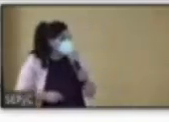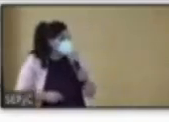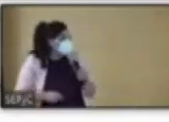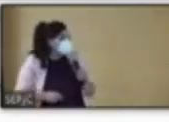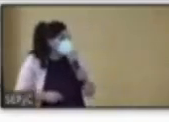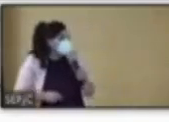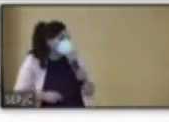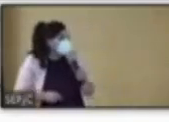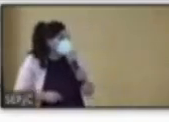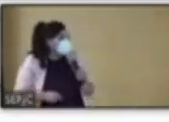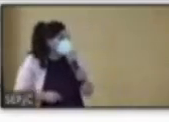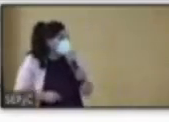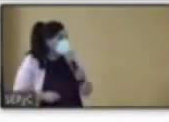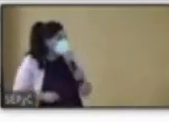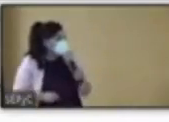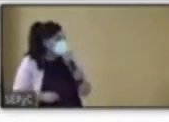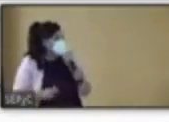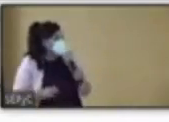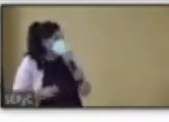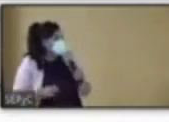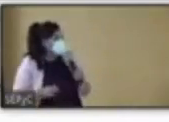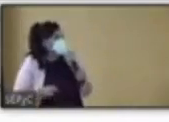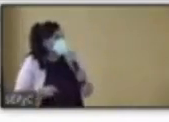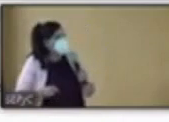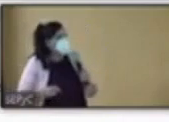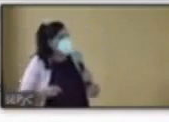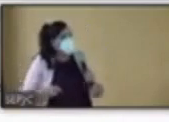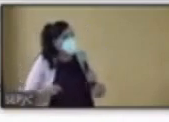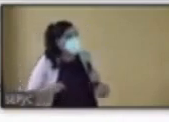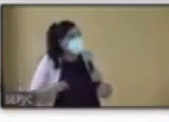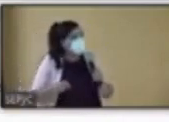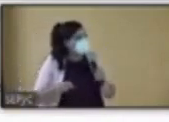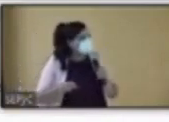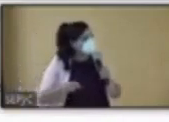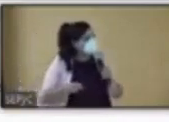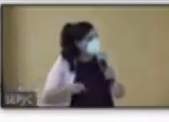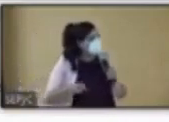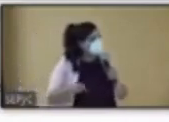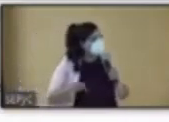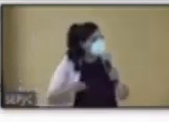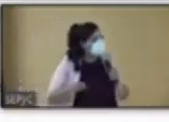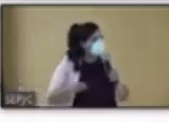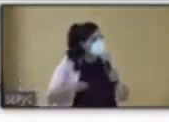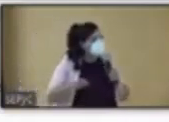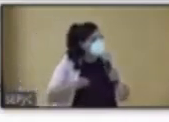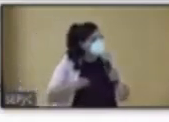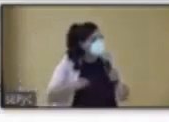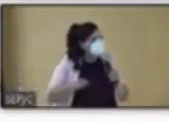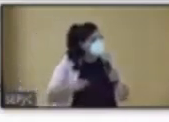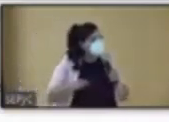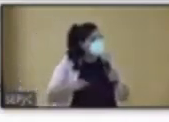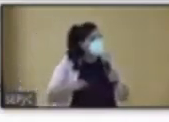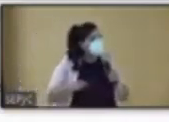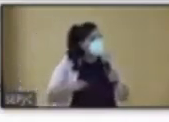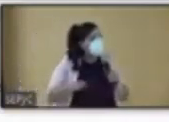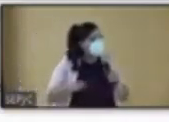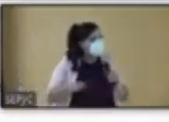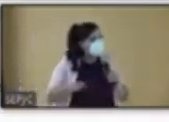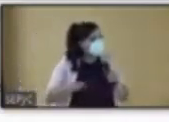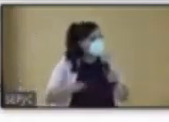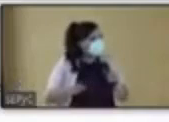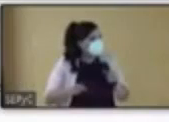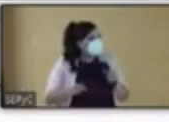La siguiente ventana o módulo es la de participación en empresas, sociedades o asociaciones. Es decir, el servidor público